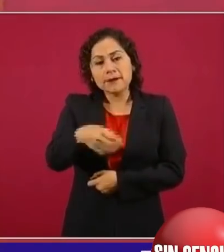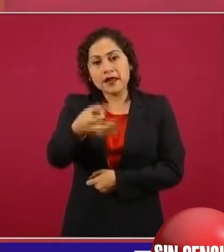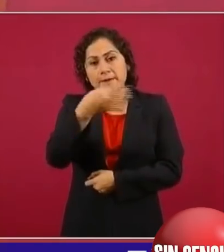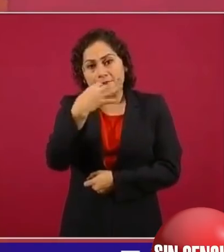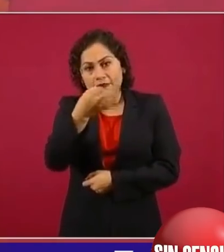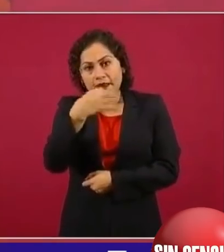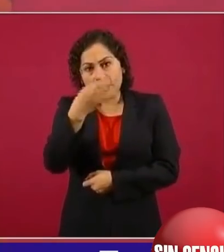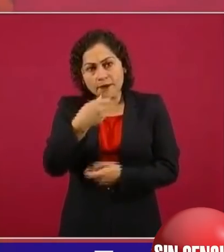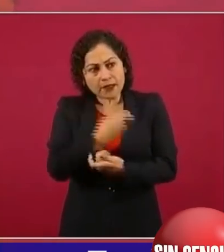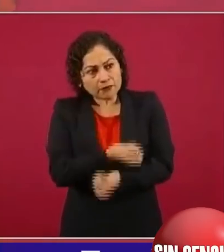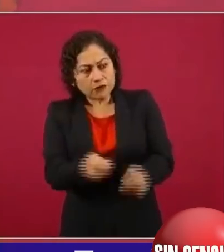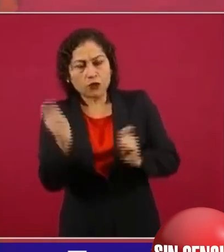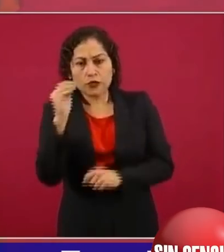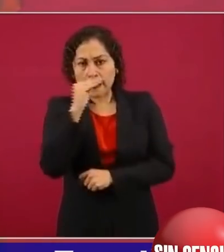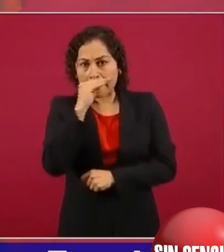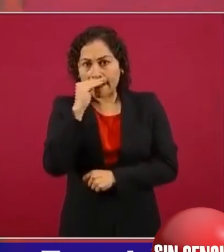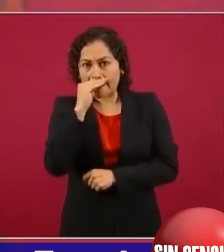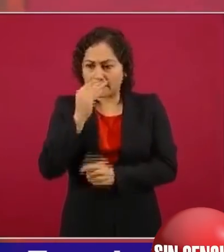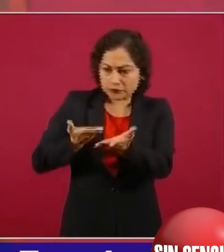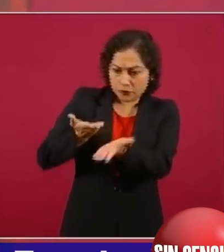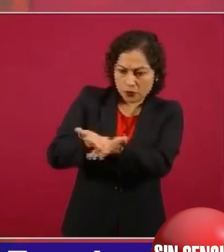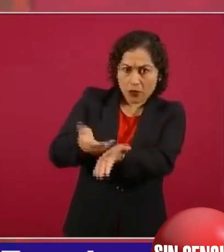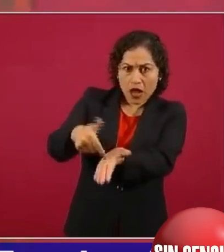votaron en contra.